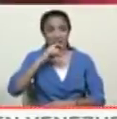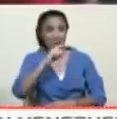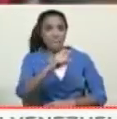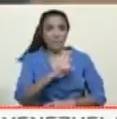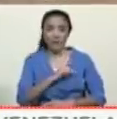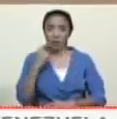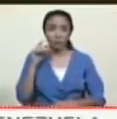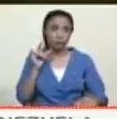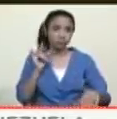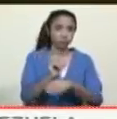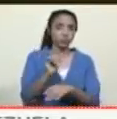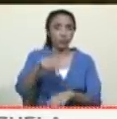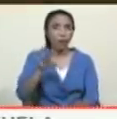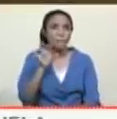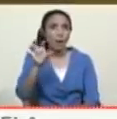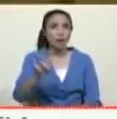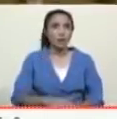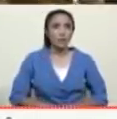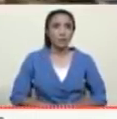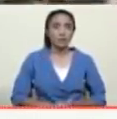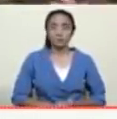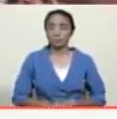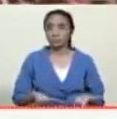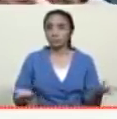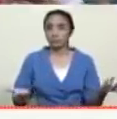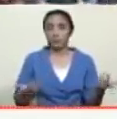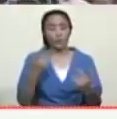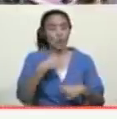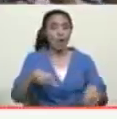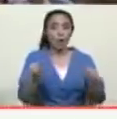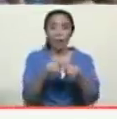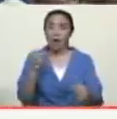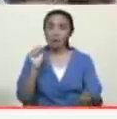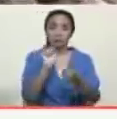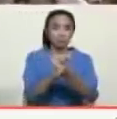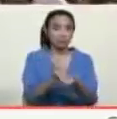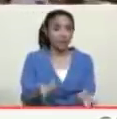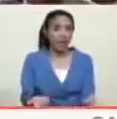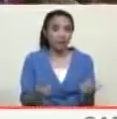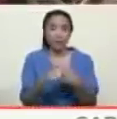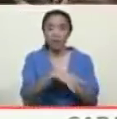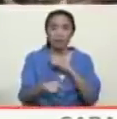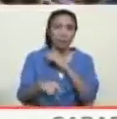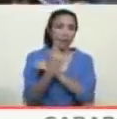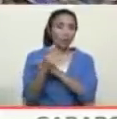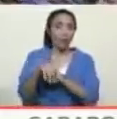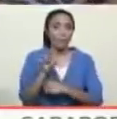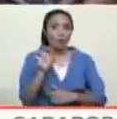patria y darle el tratamiento que se merecen los traidores a la patria.